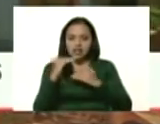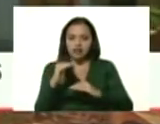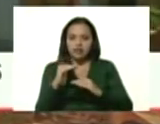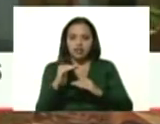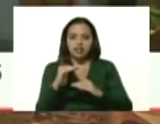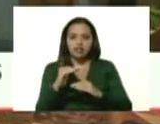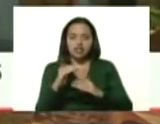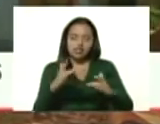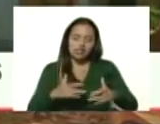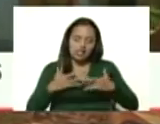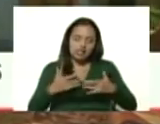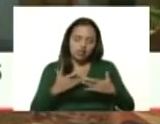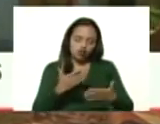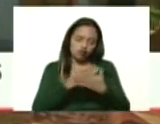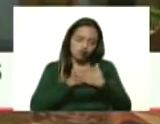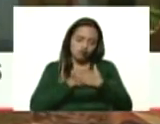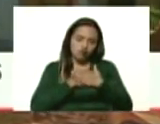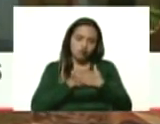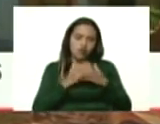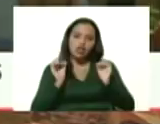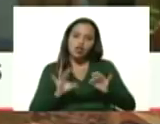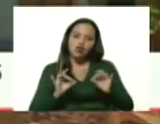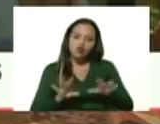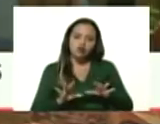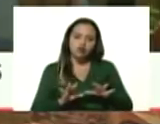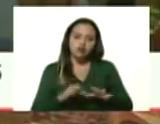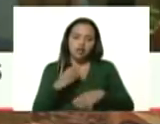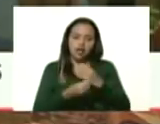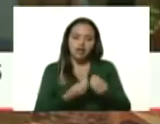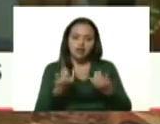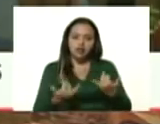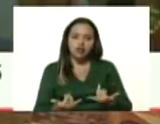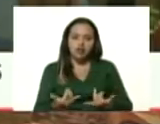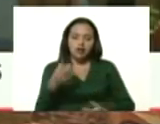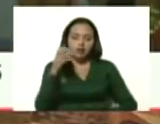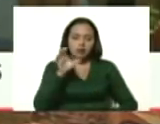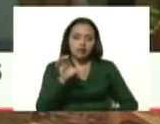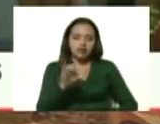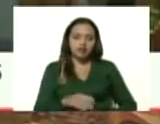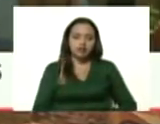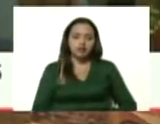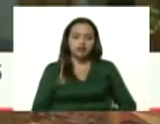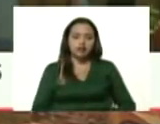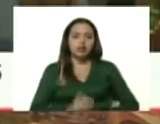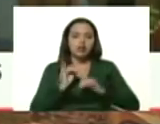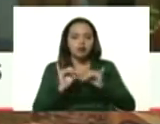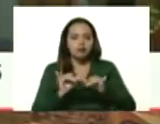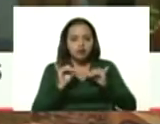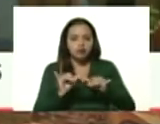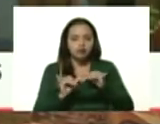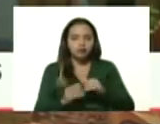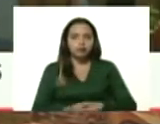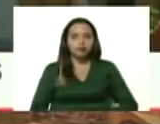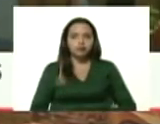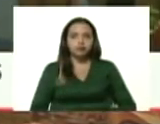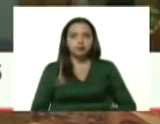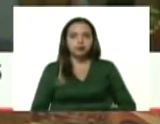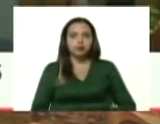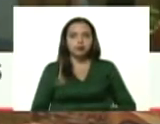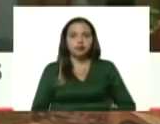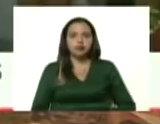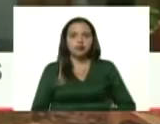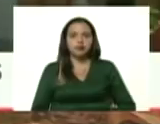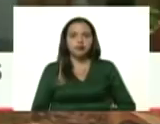de ese sentido de pertenencia y de dolor por lo que puede ocurrir en nuestra patria. Además, mi comandante en jefe, en